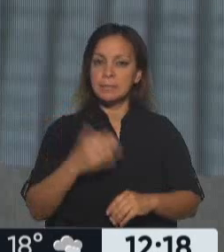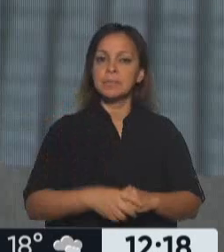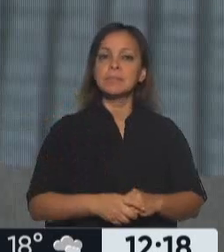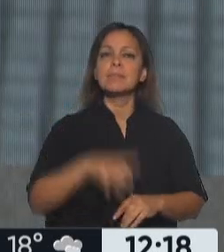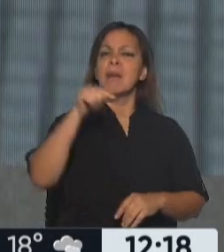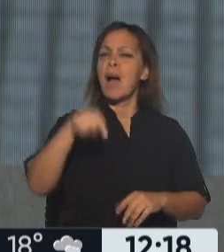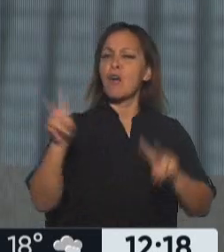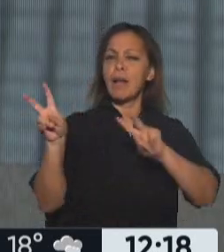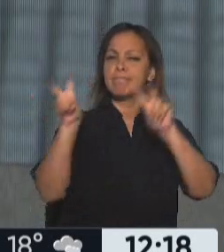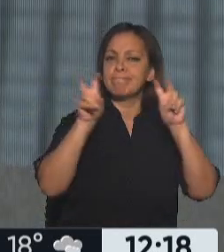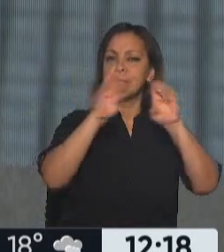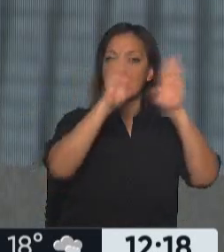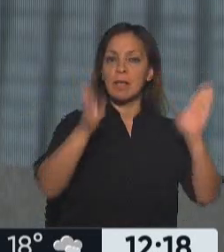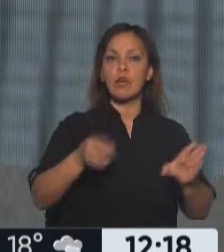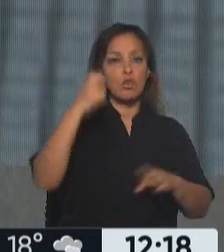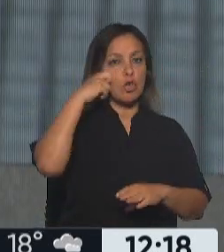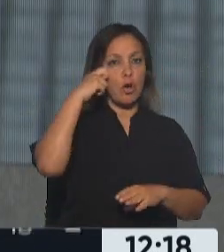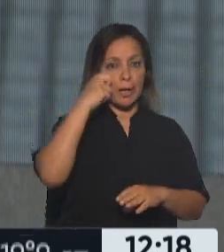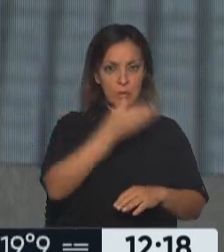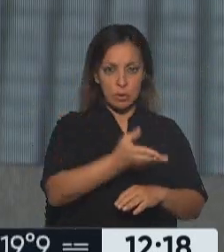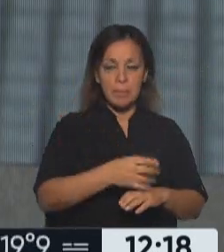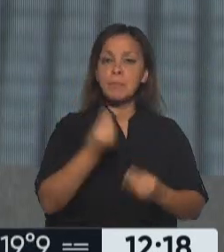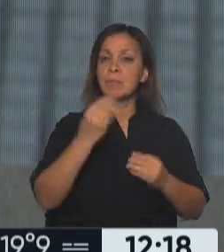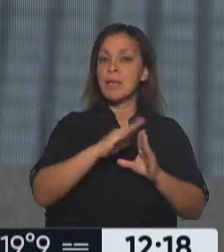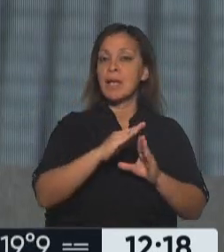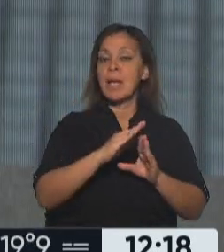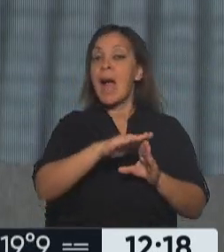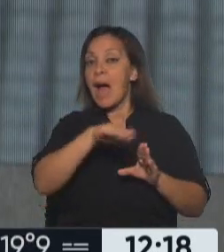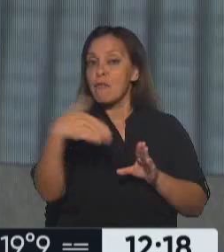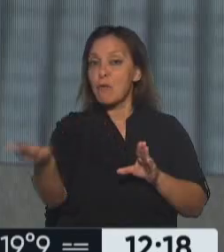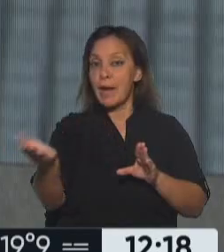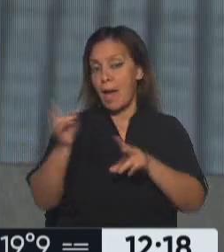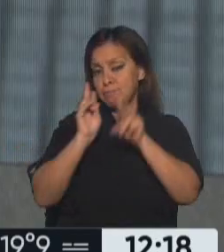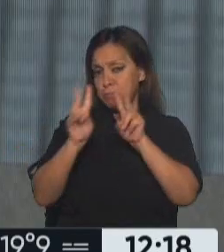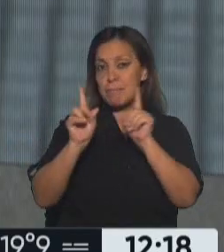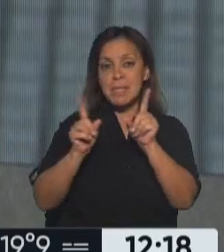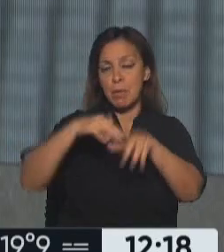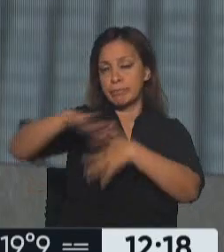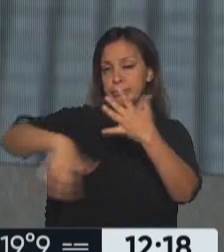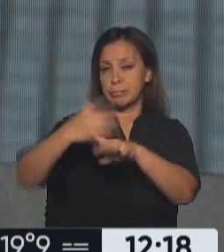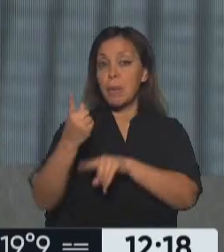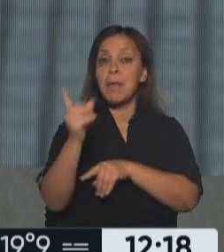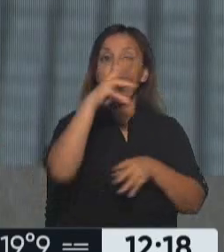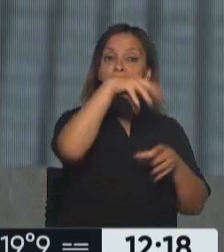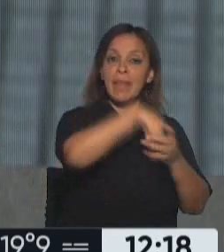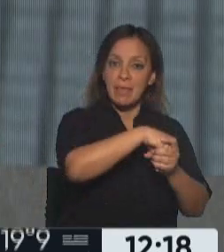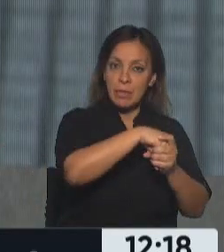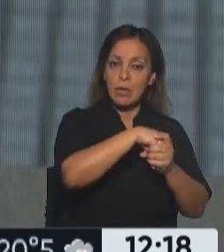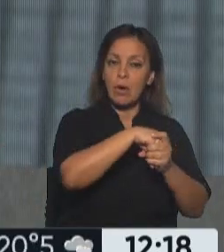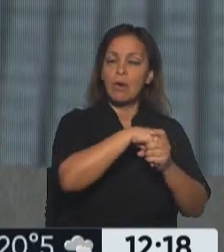Nos vamos al Congreso de la Nación, porque ayer afuera pasaba lo que ustedes acaban de ver, pero adentro tenía lugar